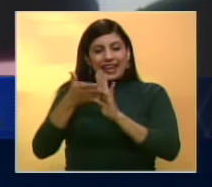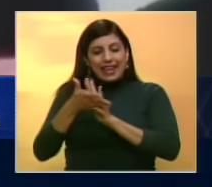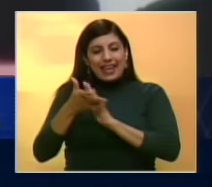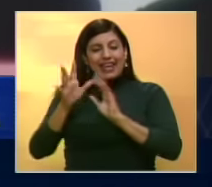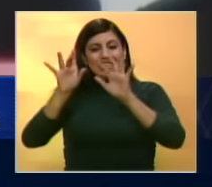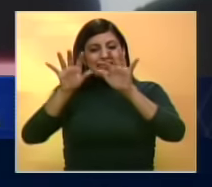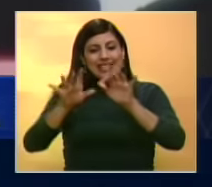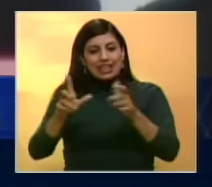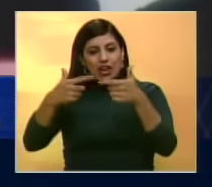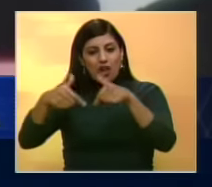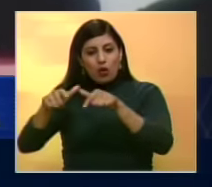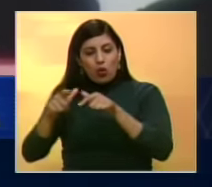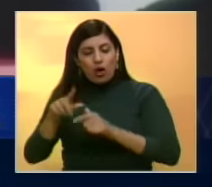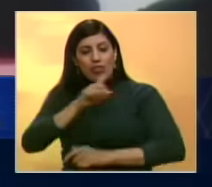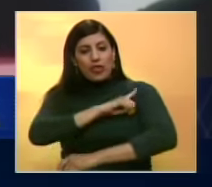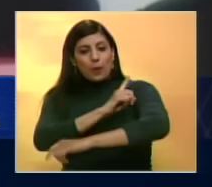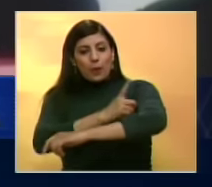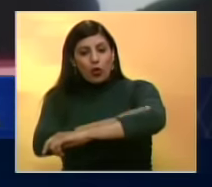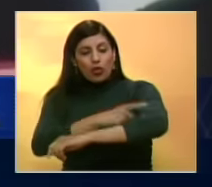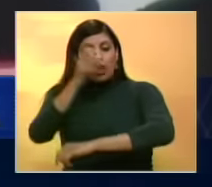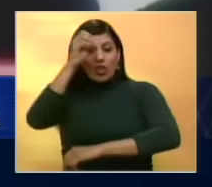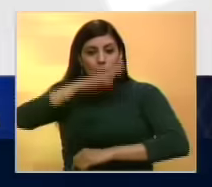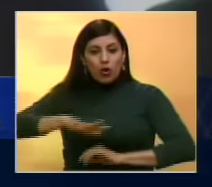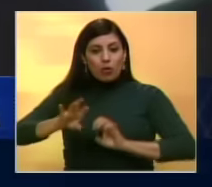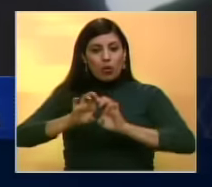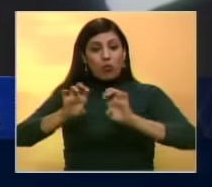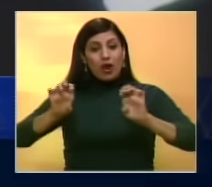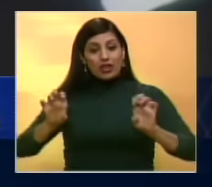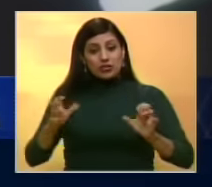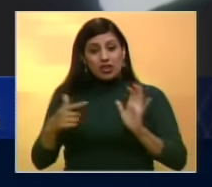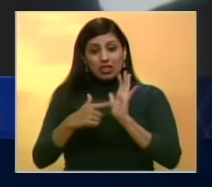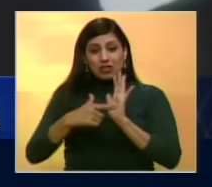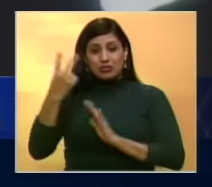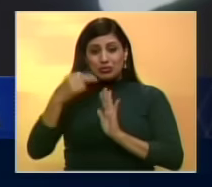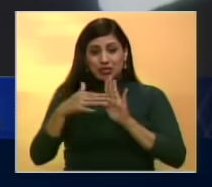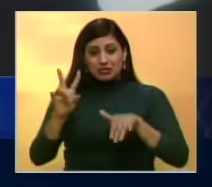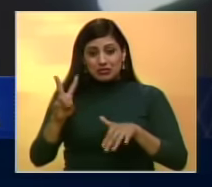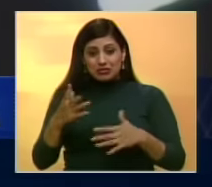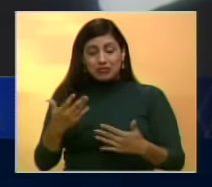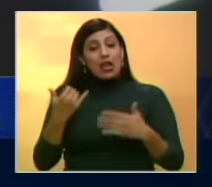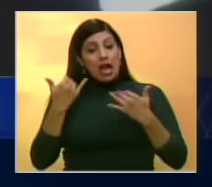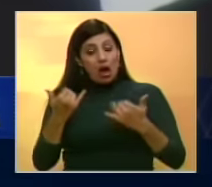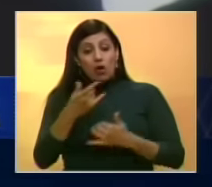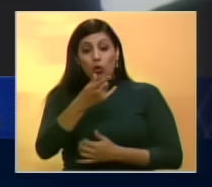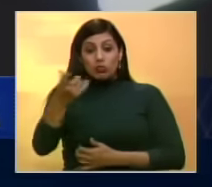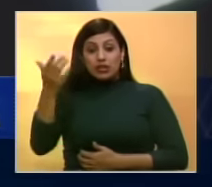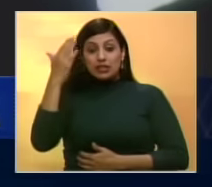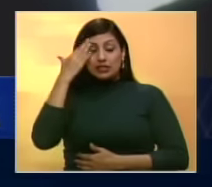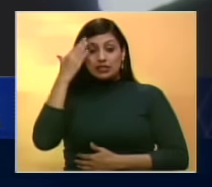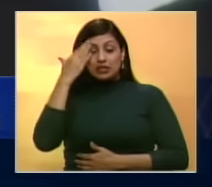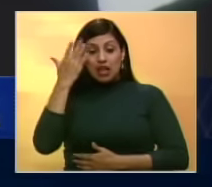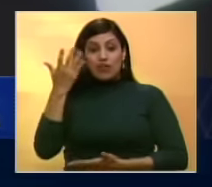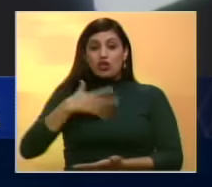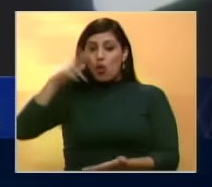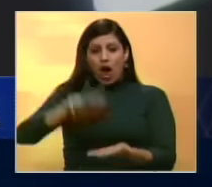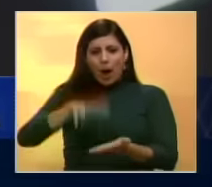sectorial del poder popular para la educación y como se trata de usted